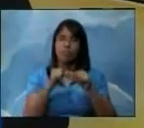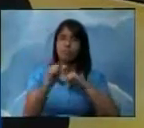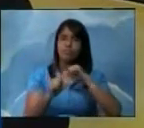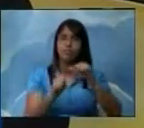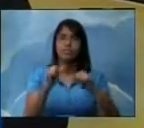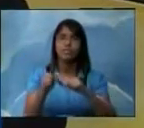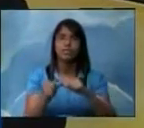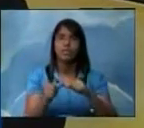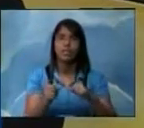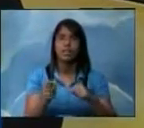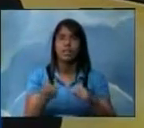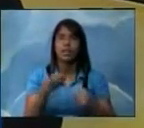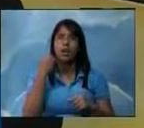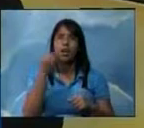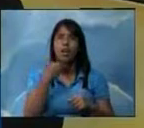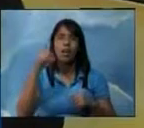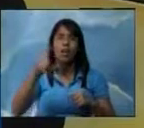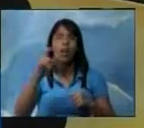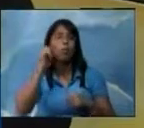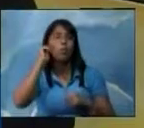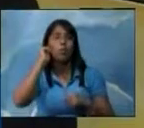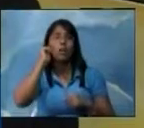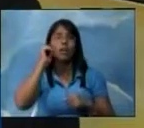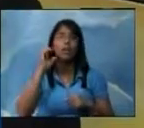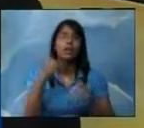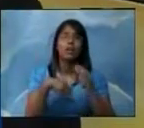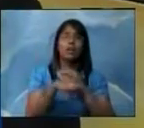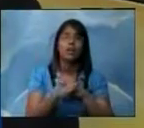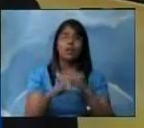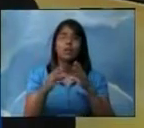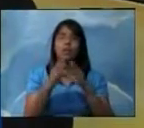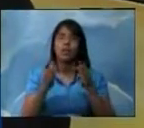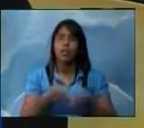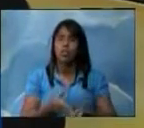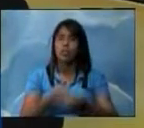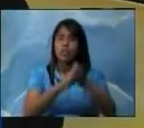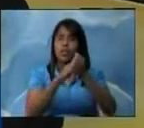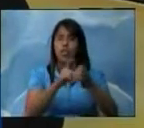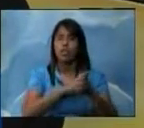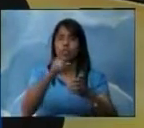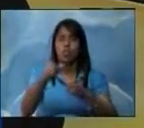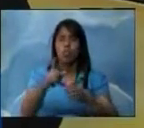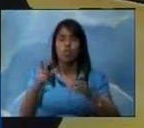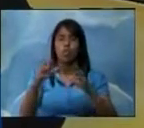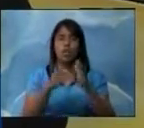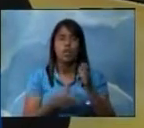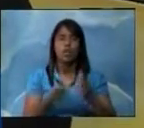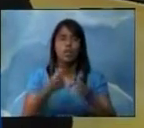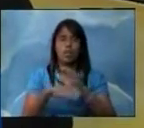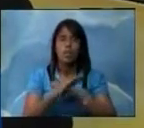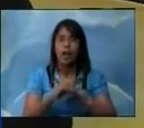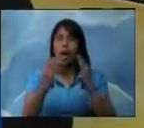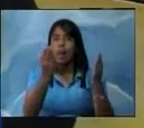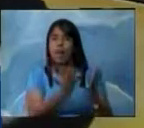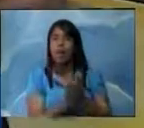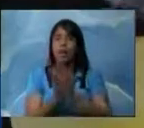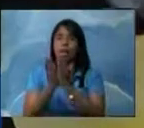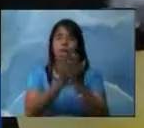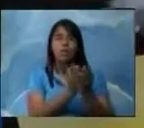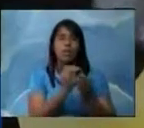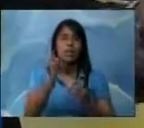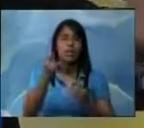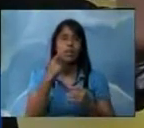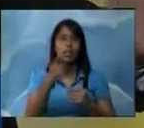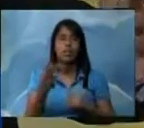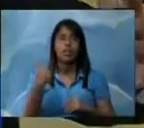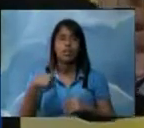seguidos. Las muchachas, las mujeres, iban a los directores de colegio, a las escuelas, y le